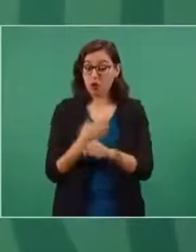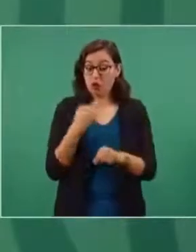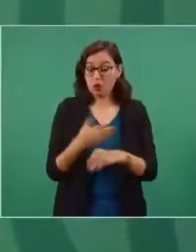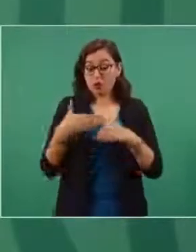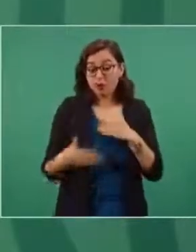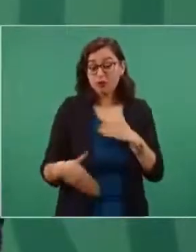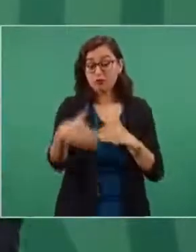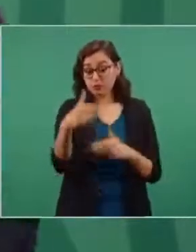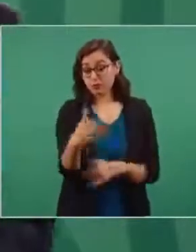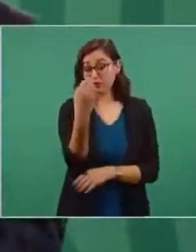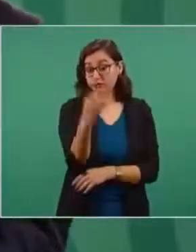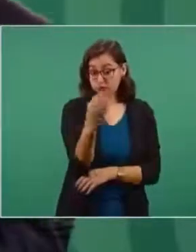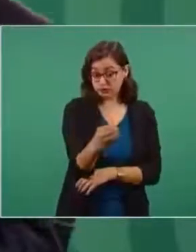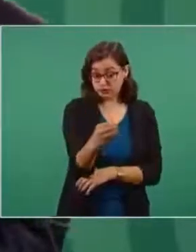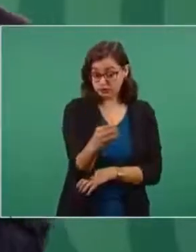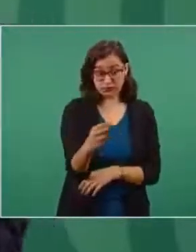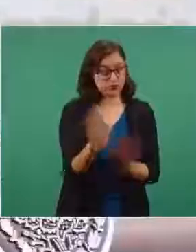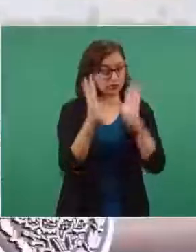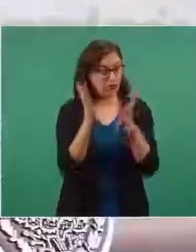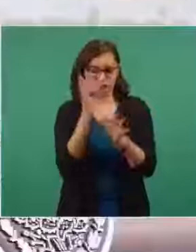En octubre terminar vacunar